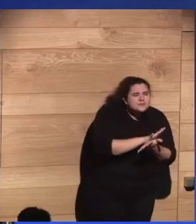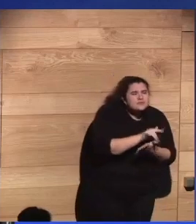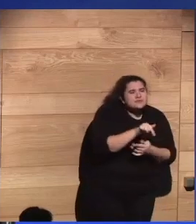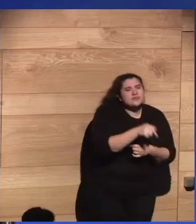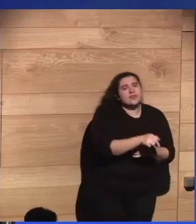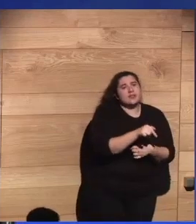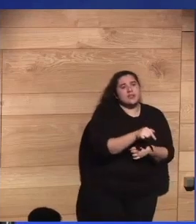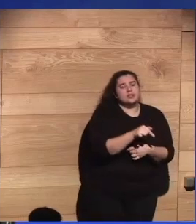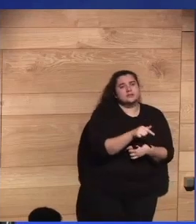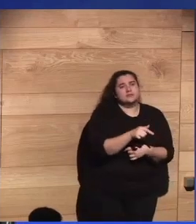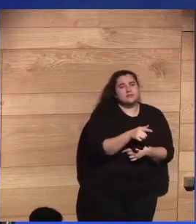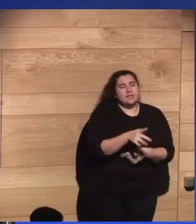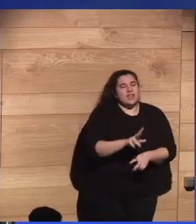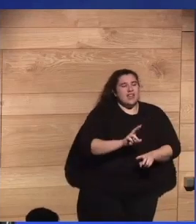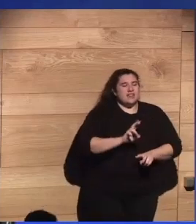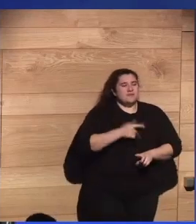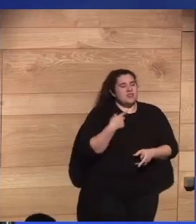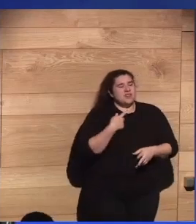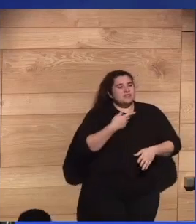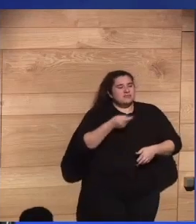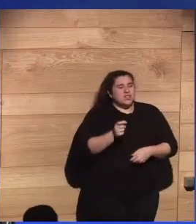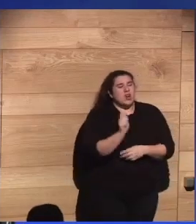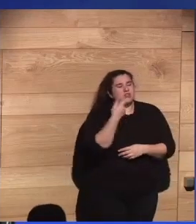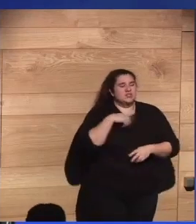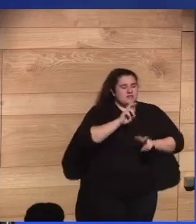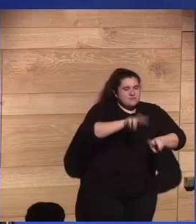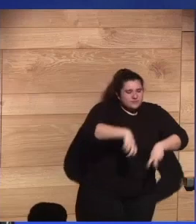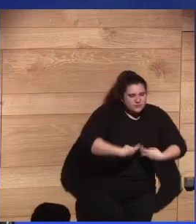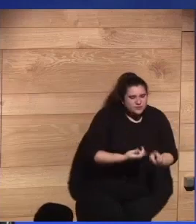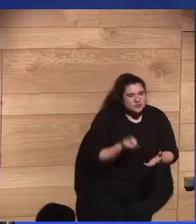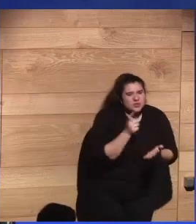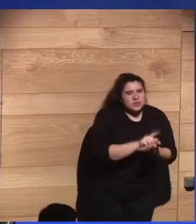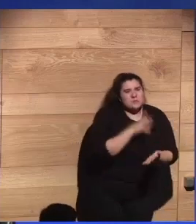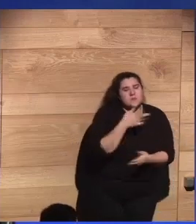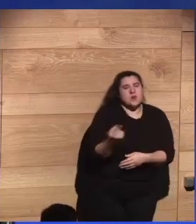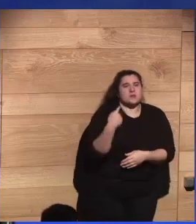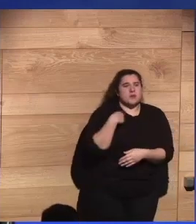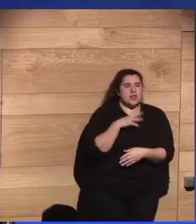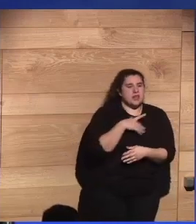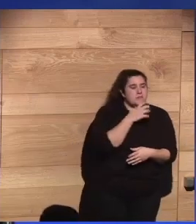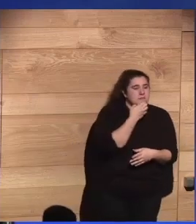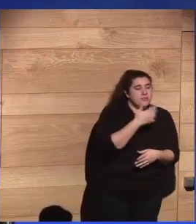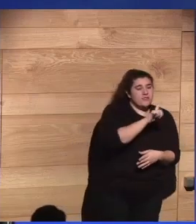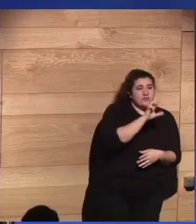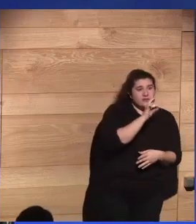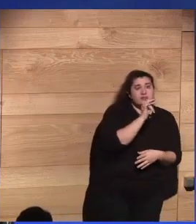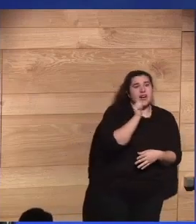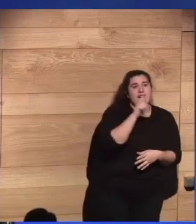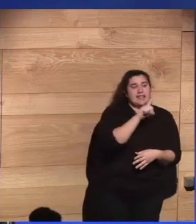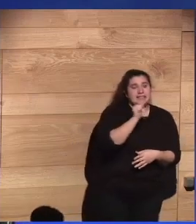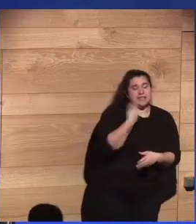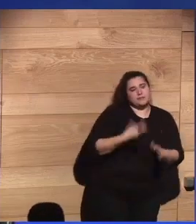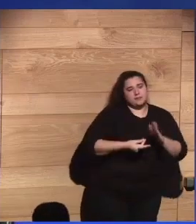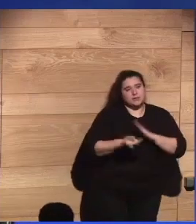es muy difícil recuperarse de una pérdida así como se va a Falla a la Argentina y ya medio que se retira del